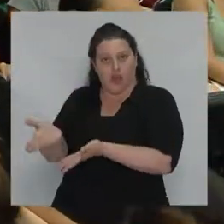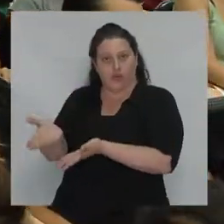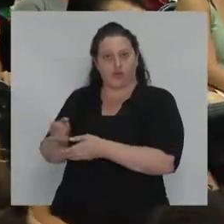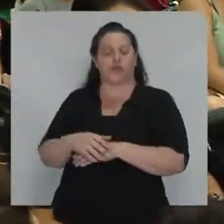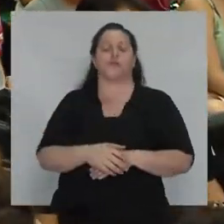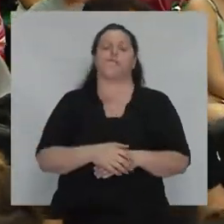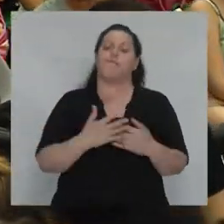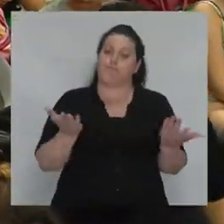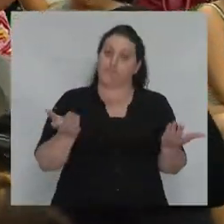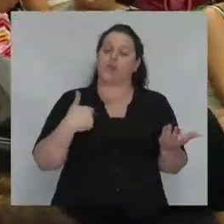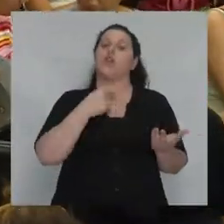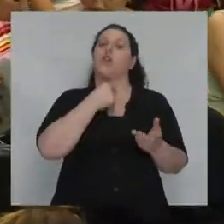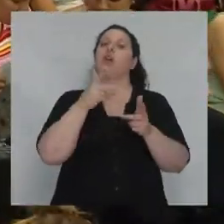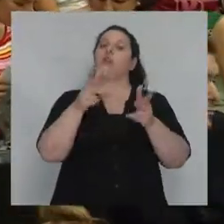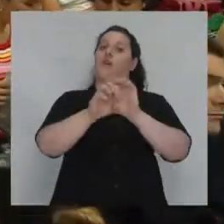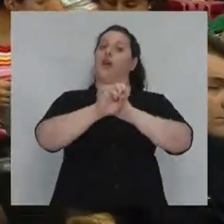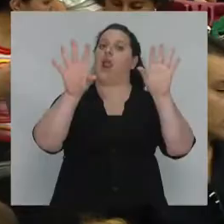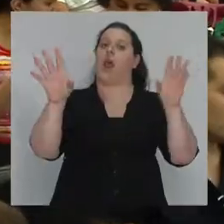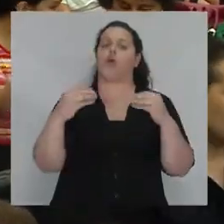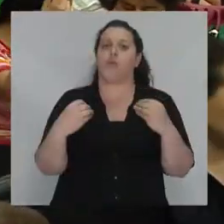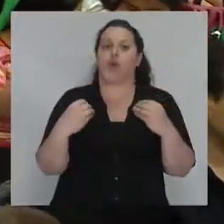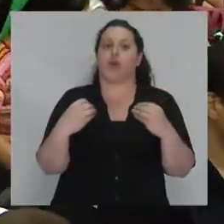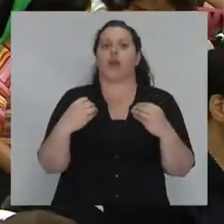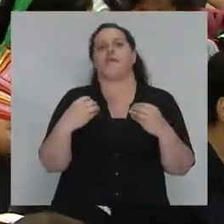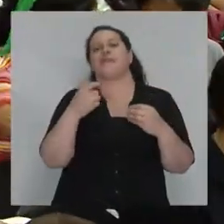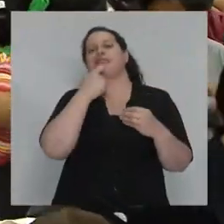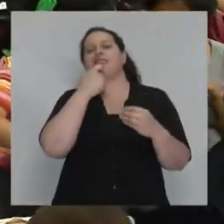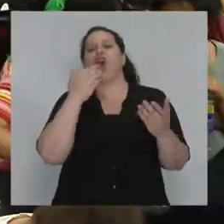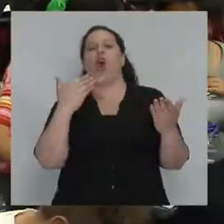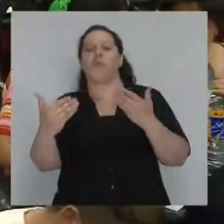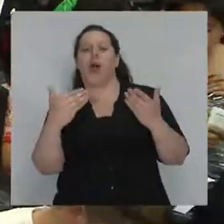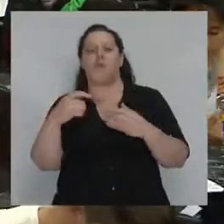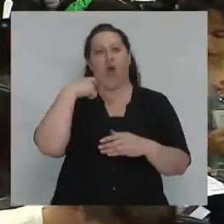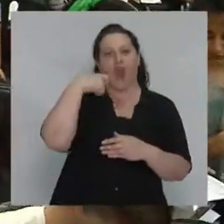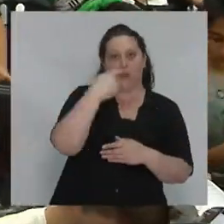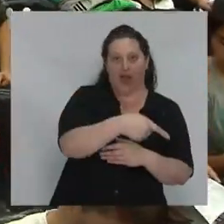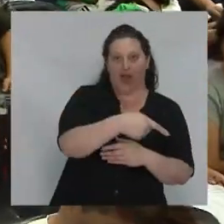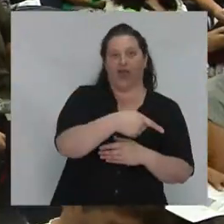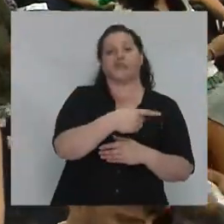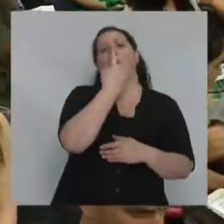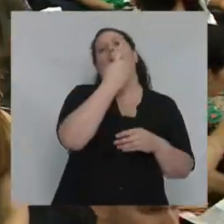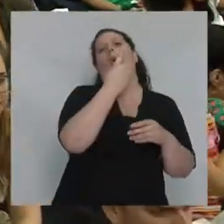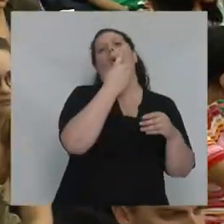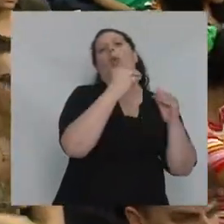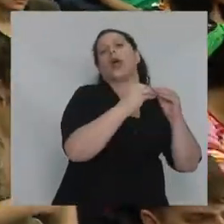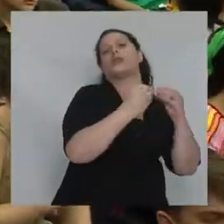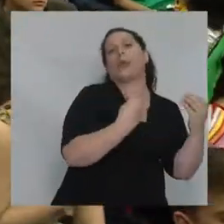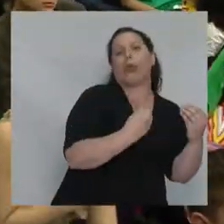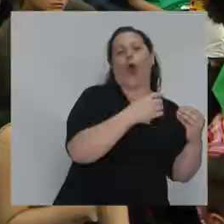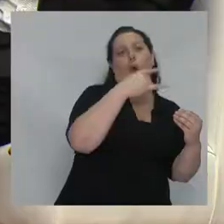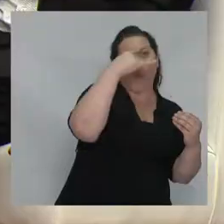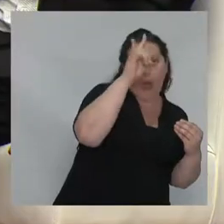porque, utilizando un símil animal, una cosa es la vaca y otra cosa es la